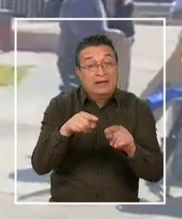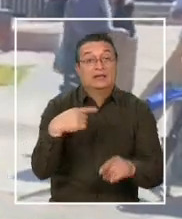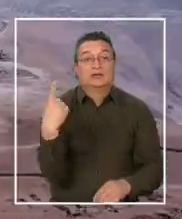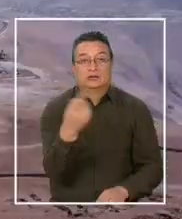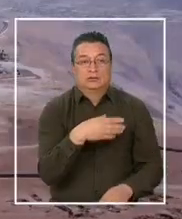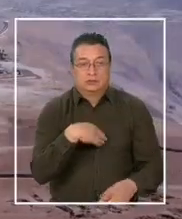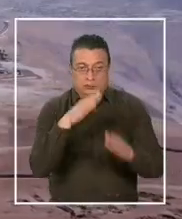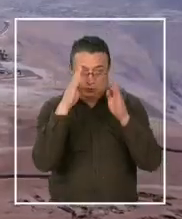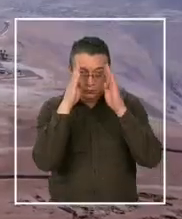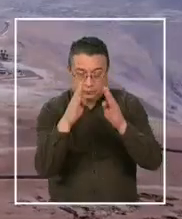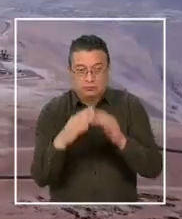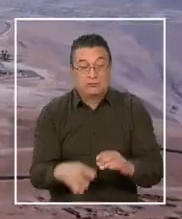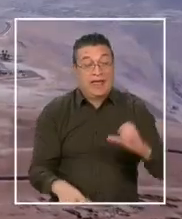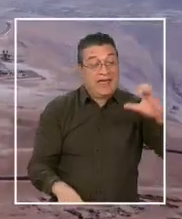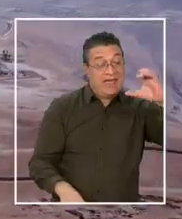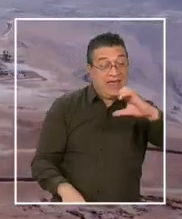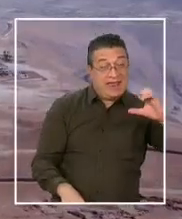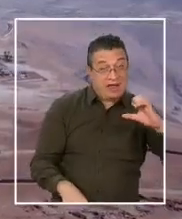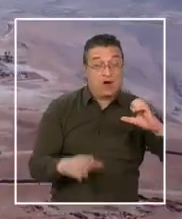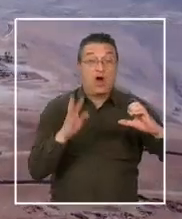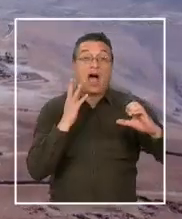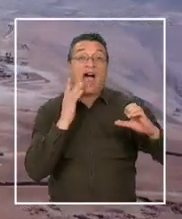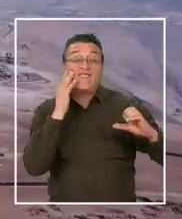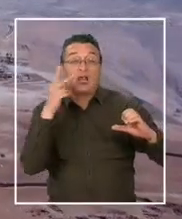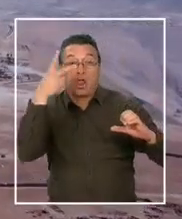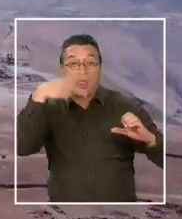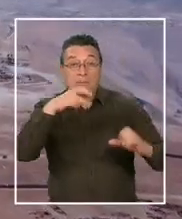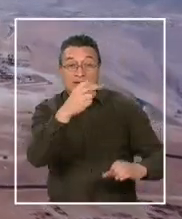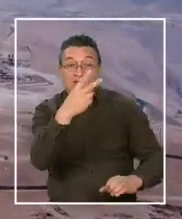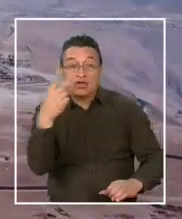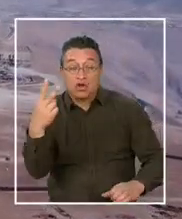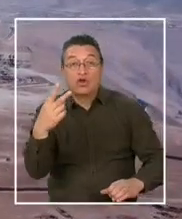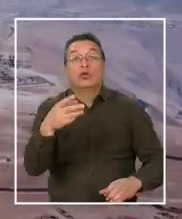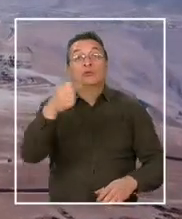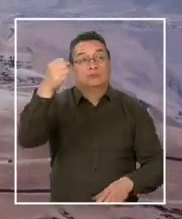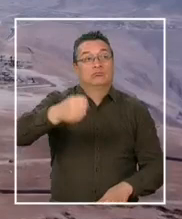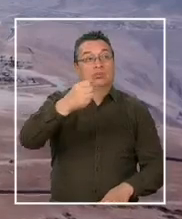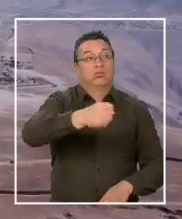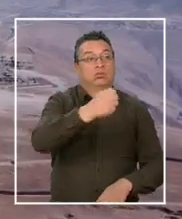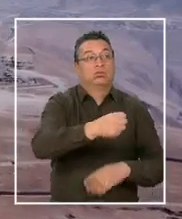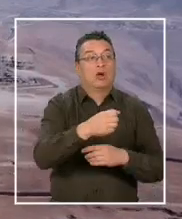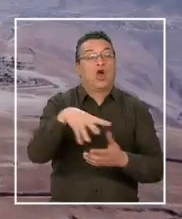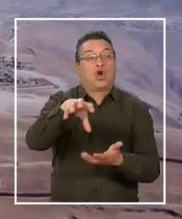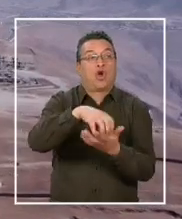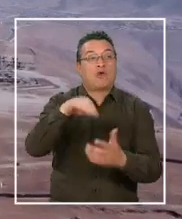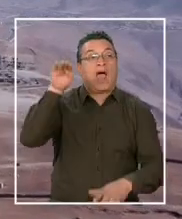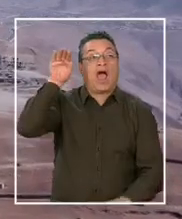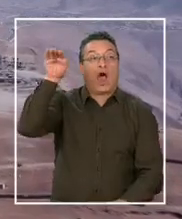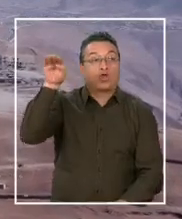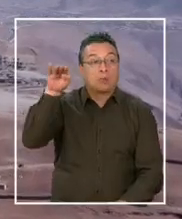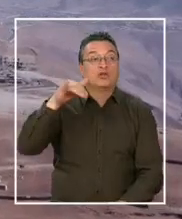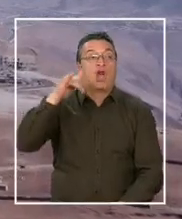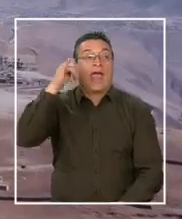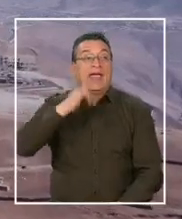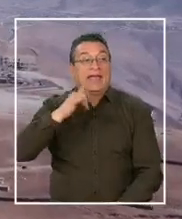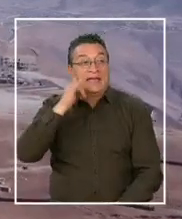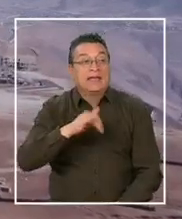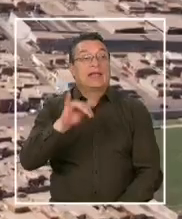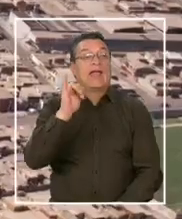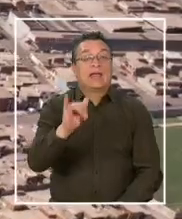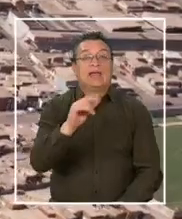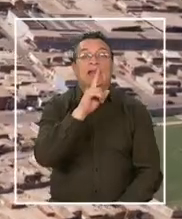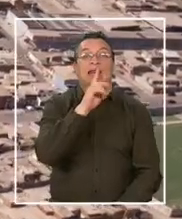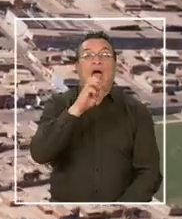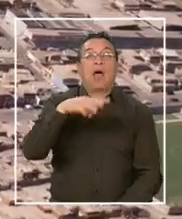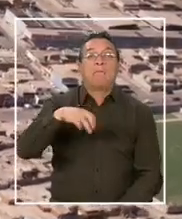nuestros focos. Entre enero y abril de 2022, estas eran las cifras de homicidios en las comunas de Alto Hospicio, Iquique y la provincia